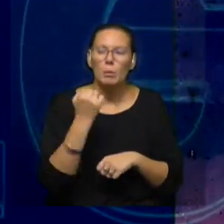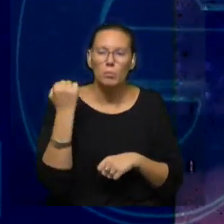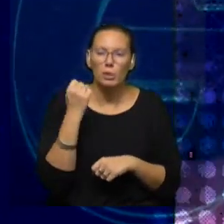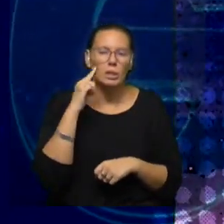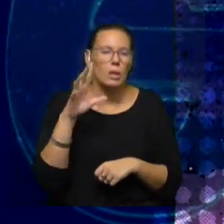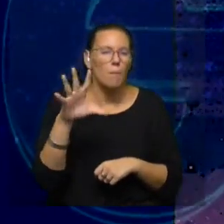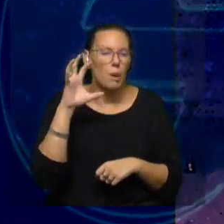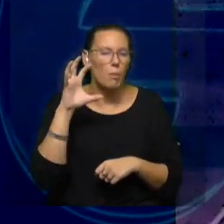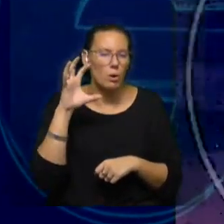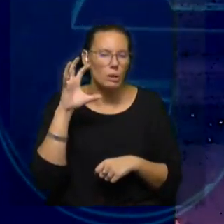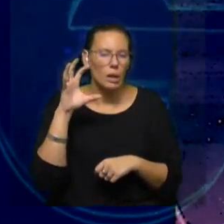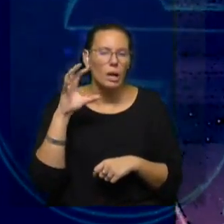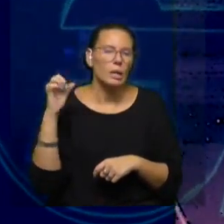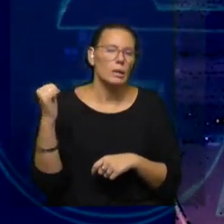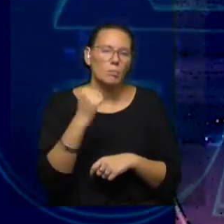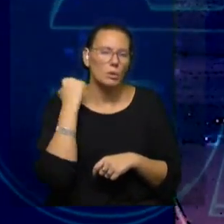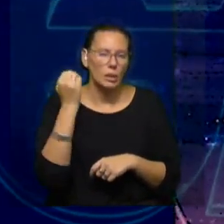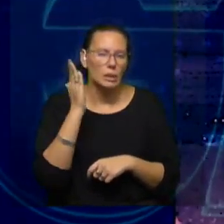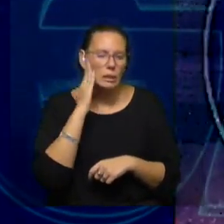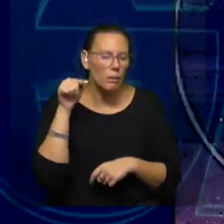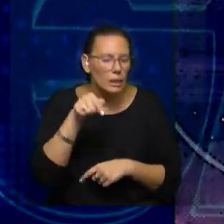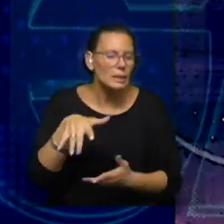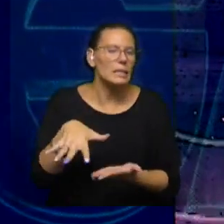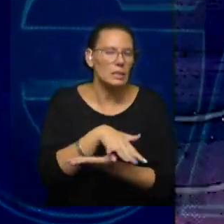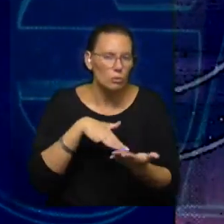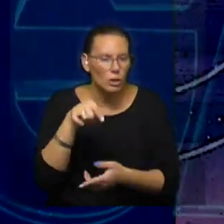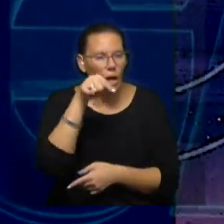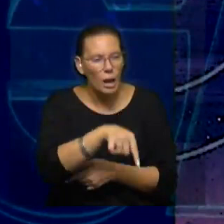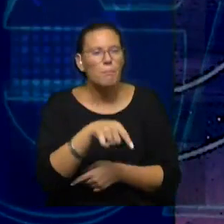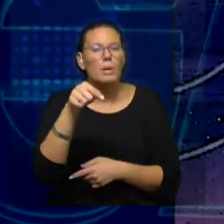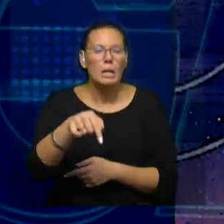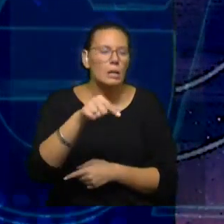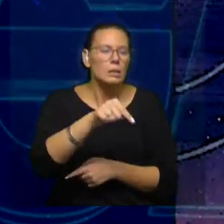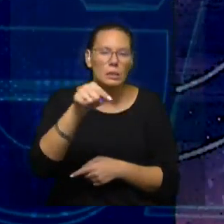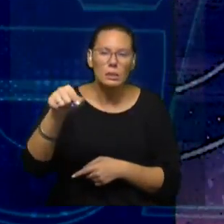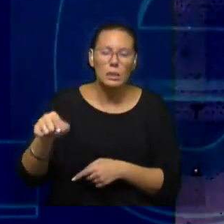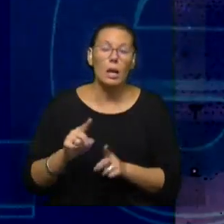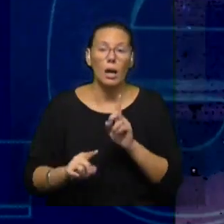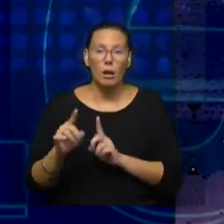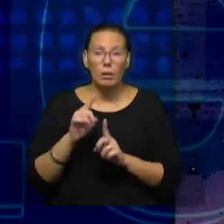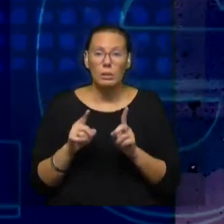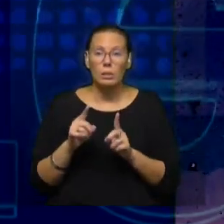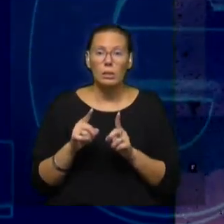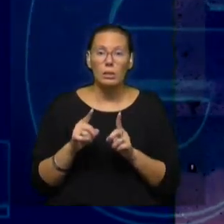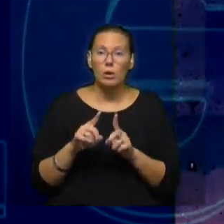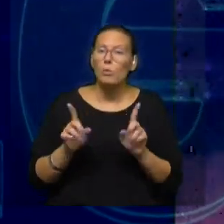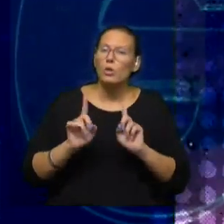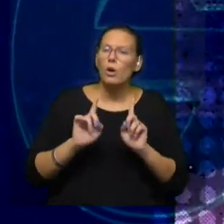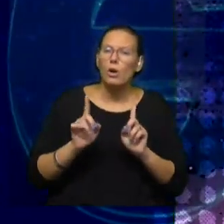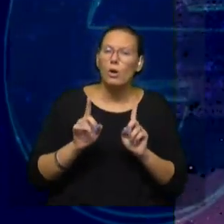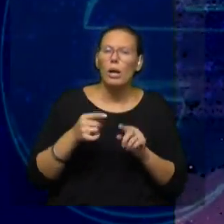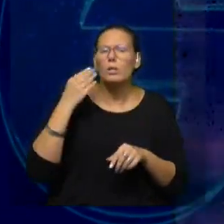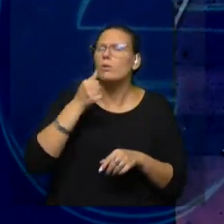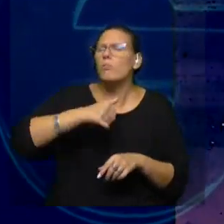memoria, ¿no? Y la importancia de saber, acá sucedió esto, acá sucedió lo otro. que muchas veces está eso, como no, dejémoslo, eso